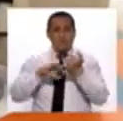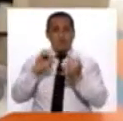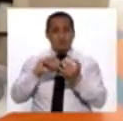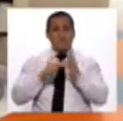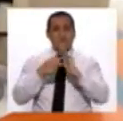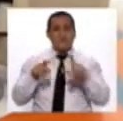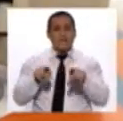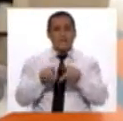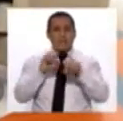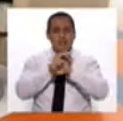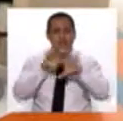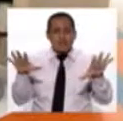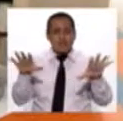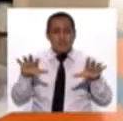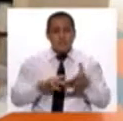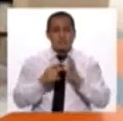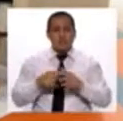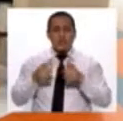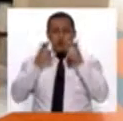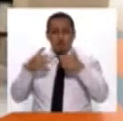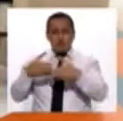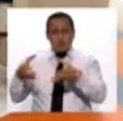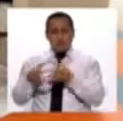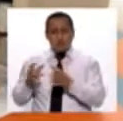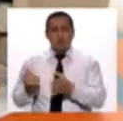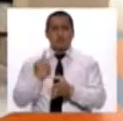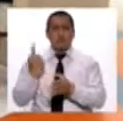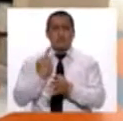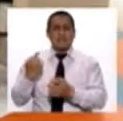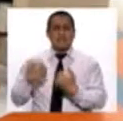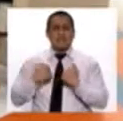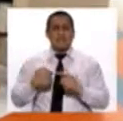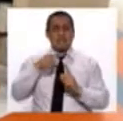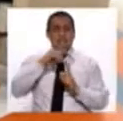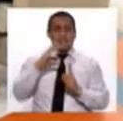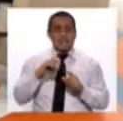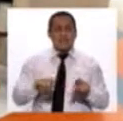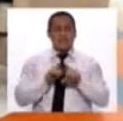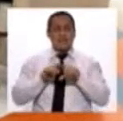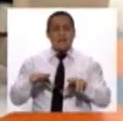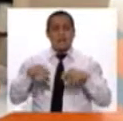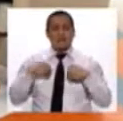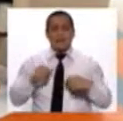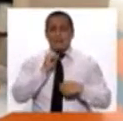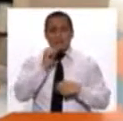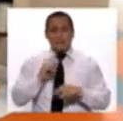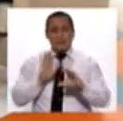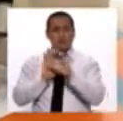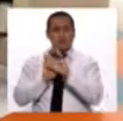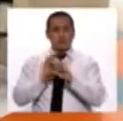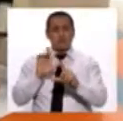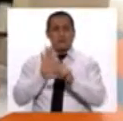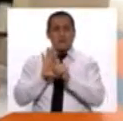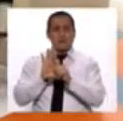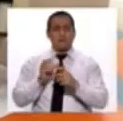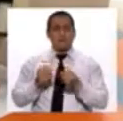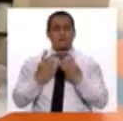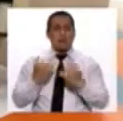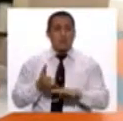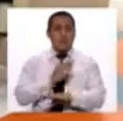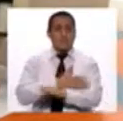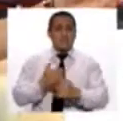jueces de manera, a diferencia de lo que se llama el control concentrado, que lo tiene solo el Tribunal Constitucional y que le permite declarar la inconstitucionalidad de una ley. Bueno,